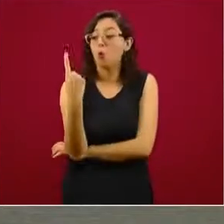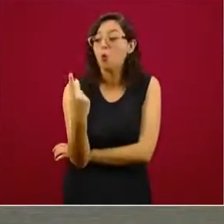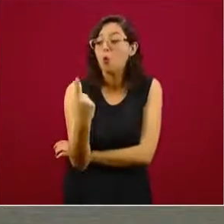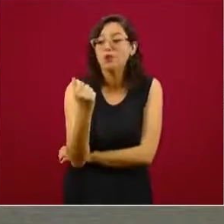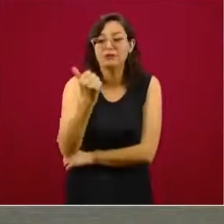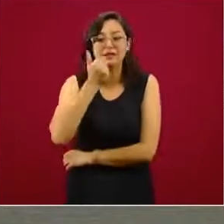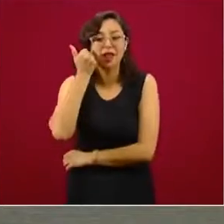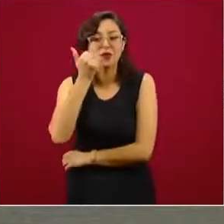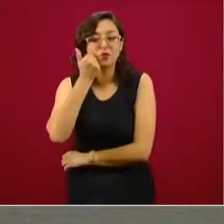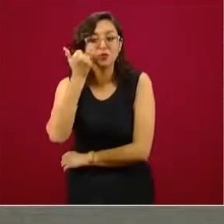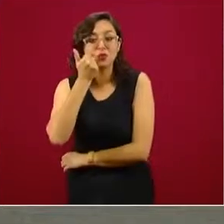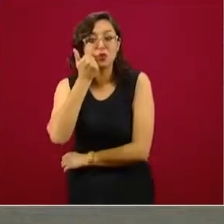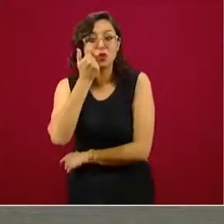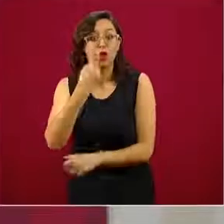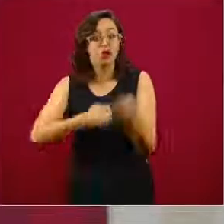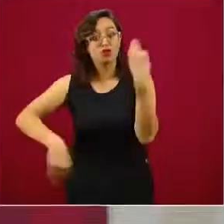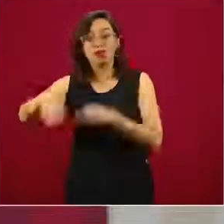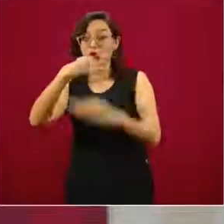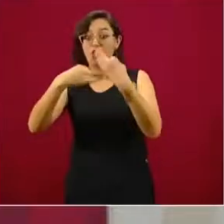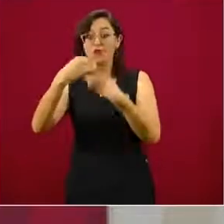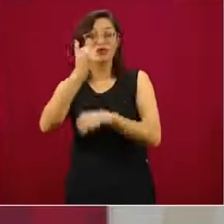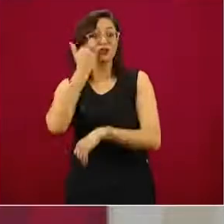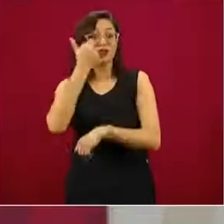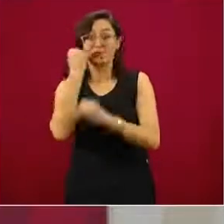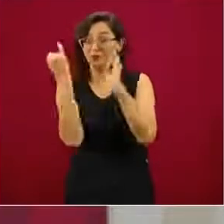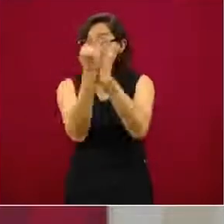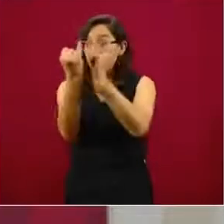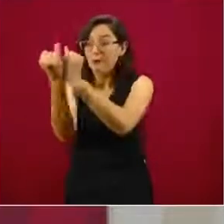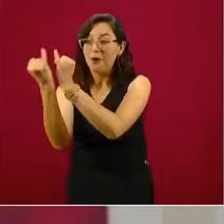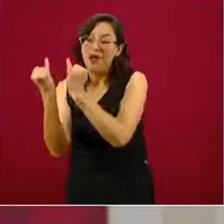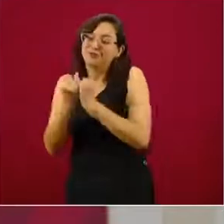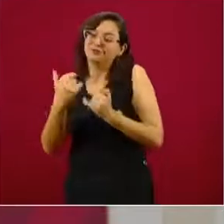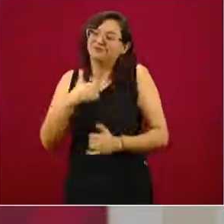No sé si reciban a todos los alumnos de todas las escuelas.